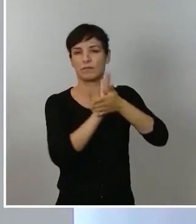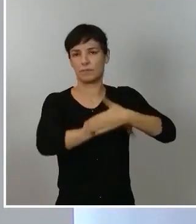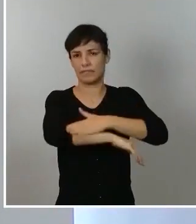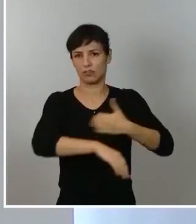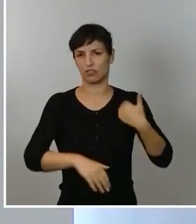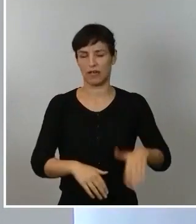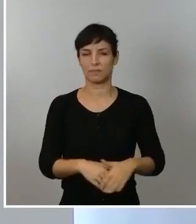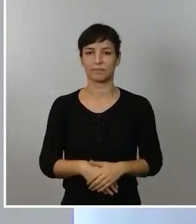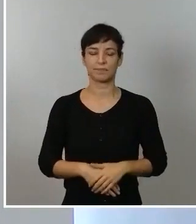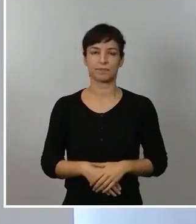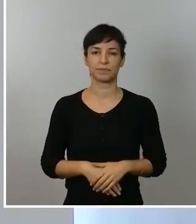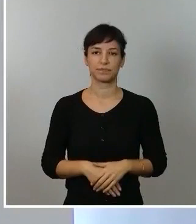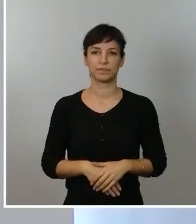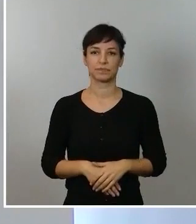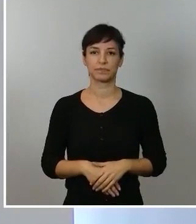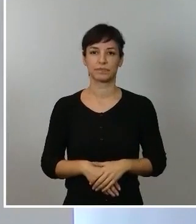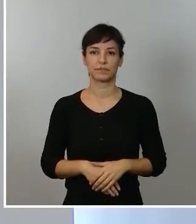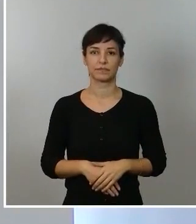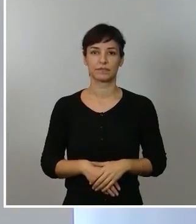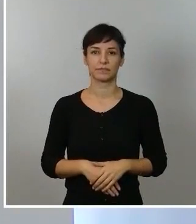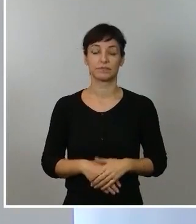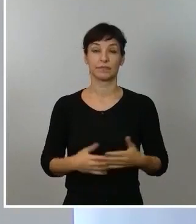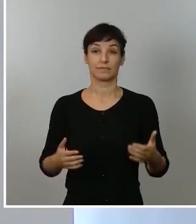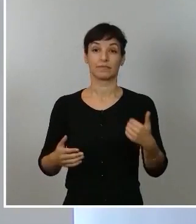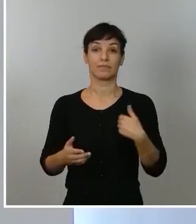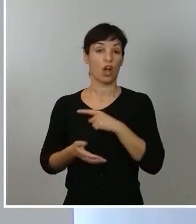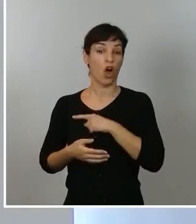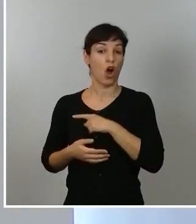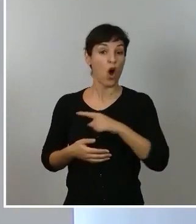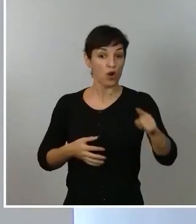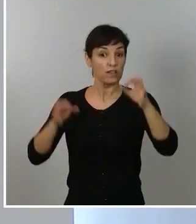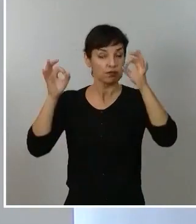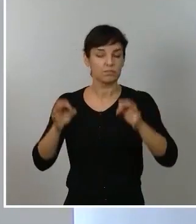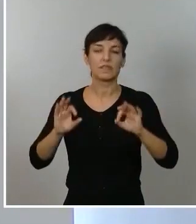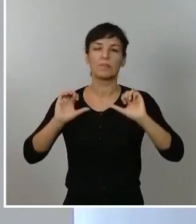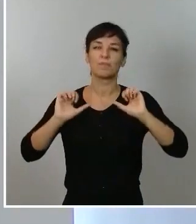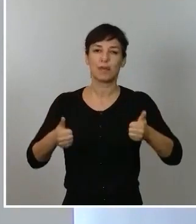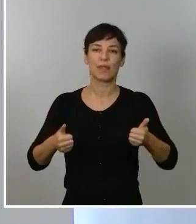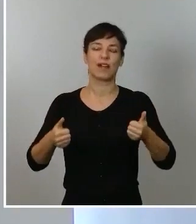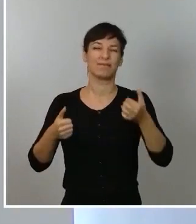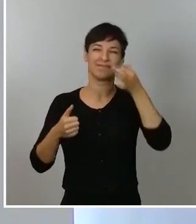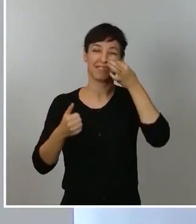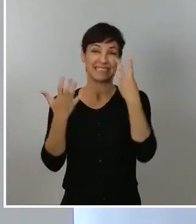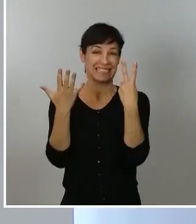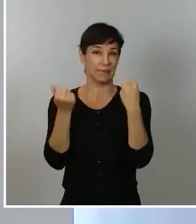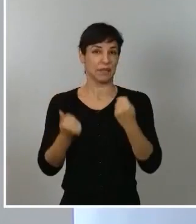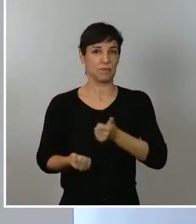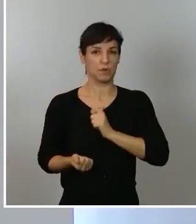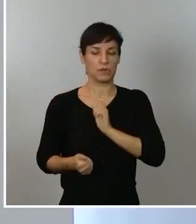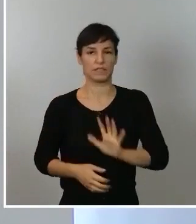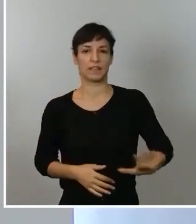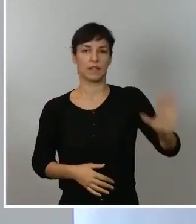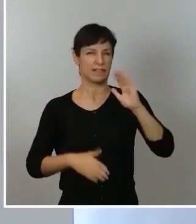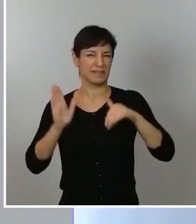cumplimento desta orden, se ha puesto en marcha un dispositivo formado por máis de 7.000 Policías Nacionales e